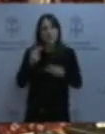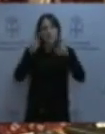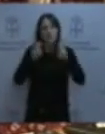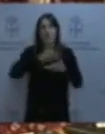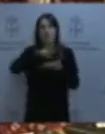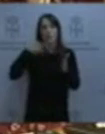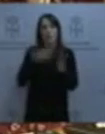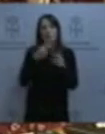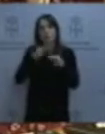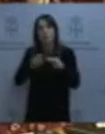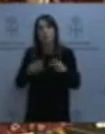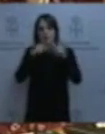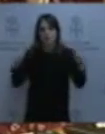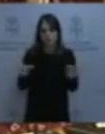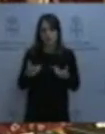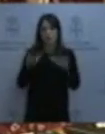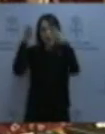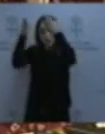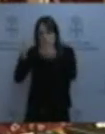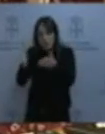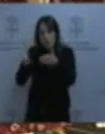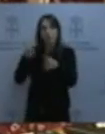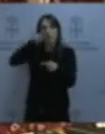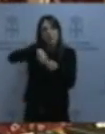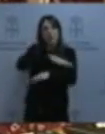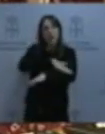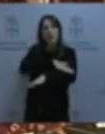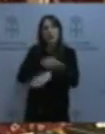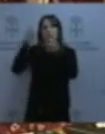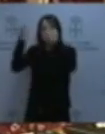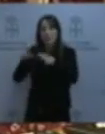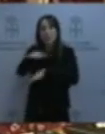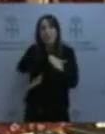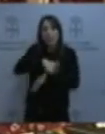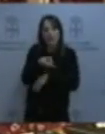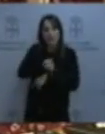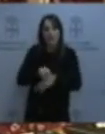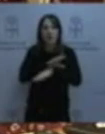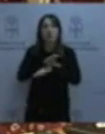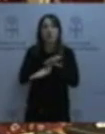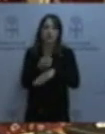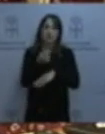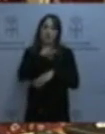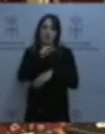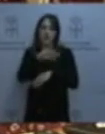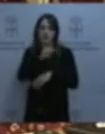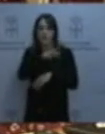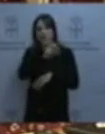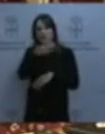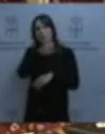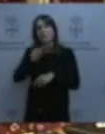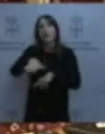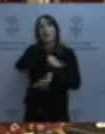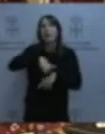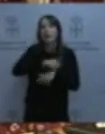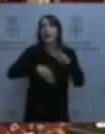voz. ¿Dónde estaba usted como gobierno y dónde estaban los consejeros del Liberbank en ese momento? ¿Cómo abrieron la boca? ¿Qué dijeron?